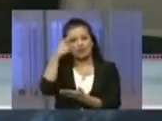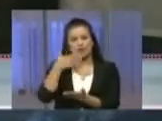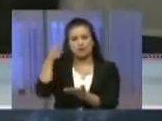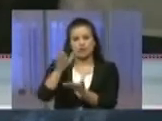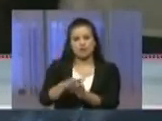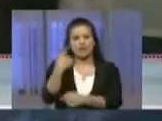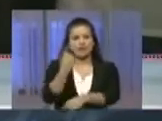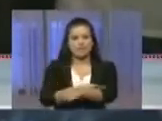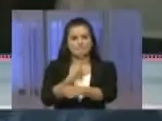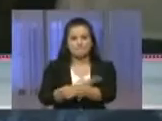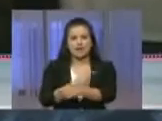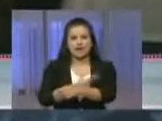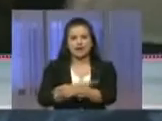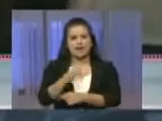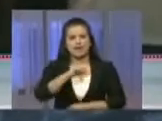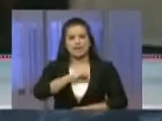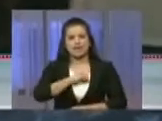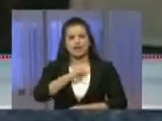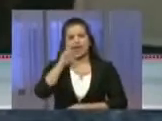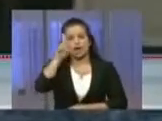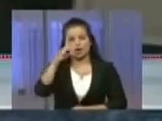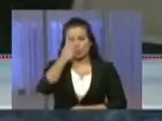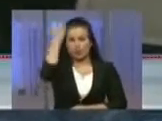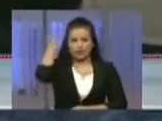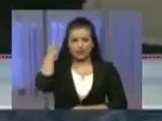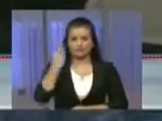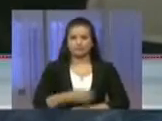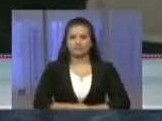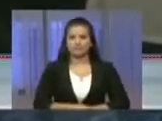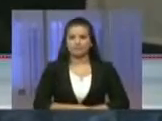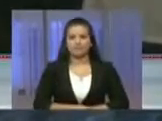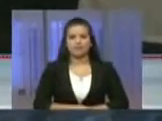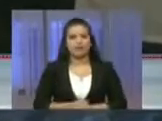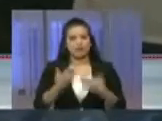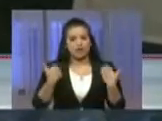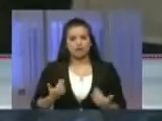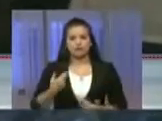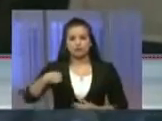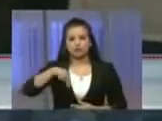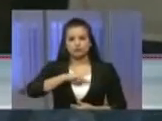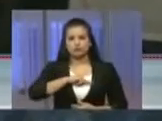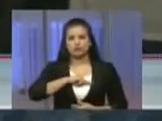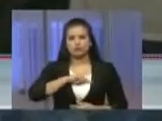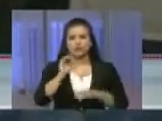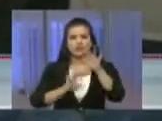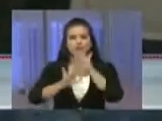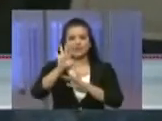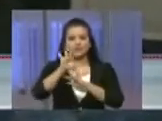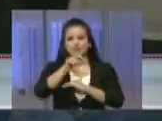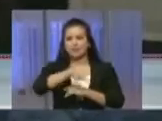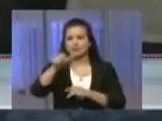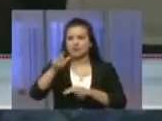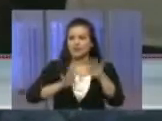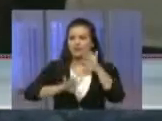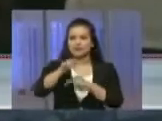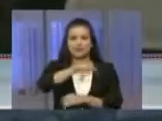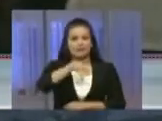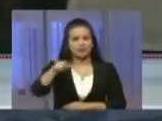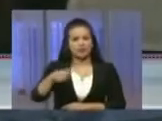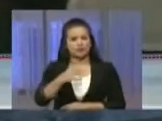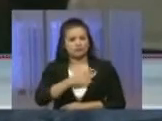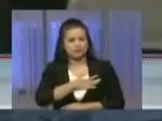hermano camarada y diputado Robert Serra somos 15 muchachos activos actualmente Pero